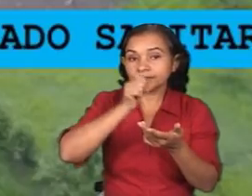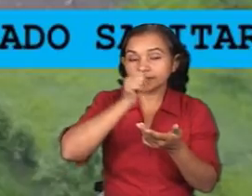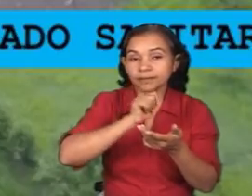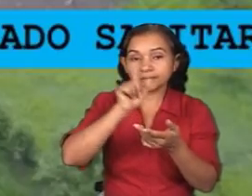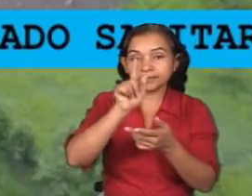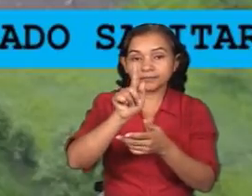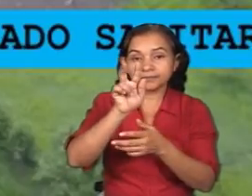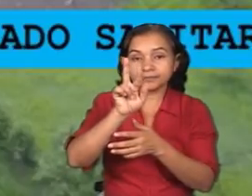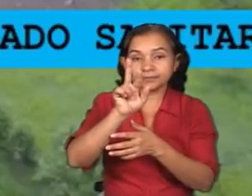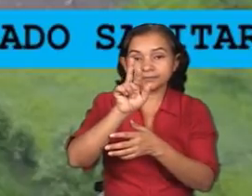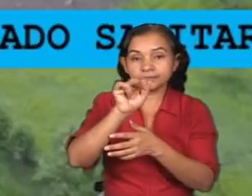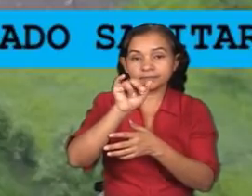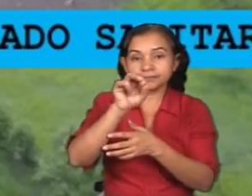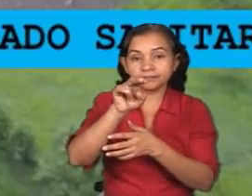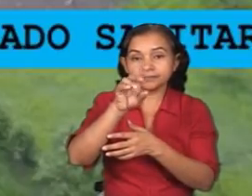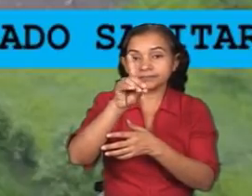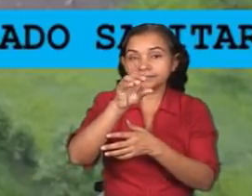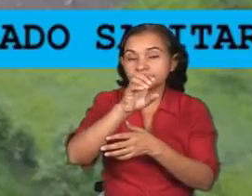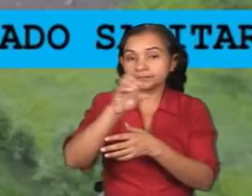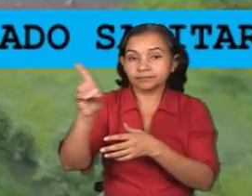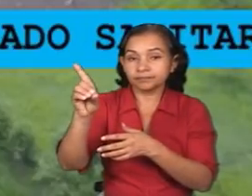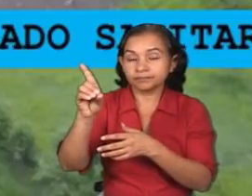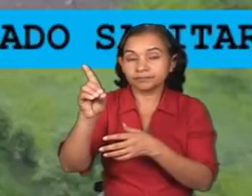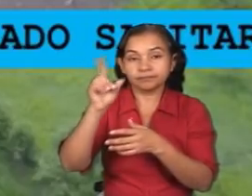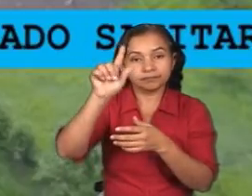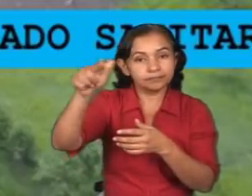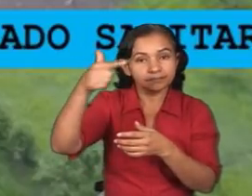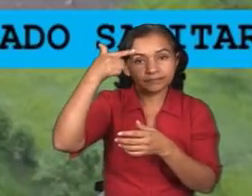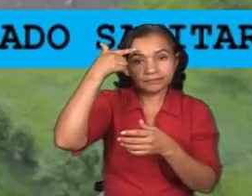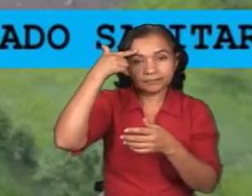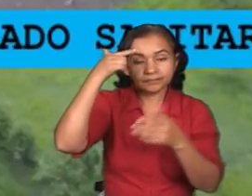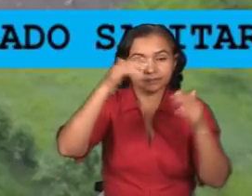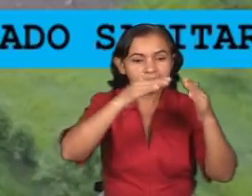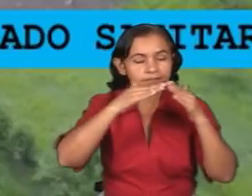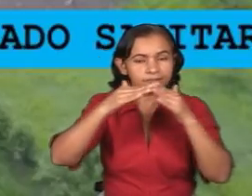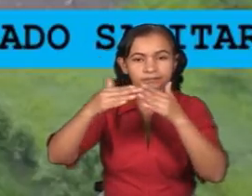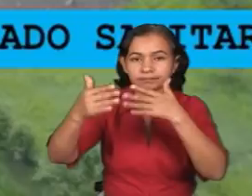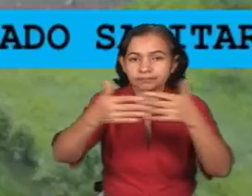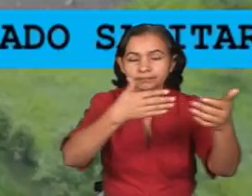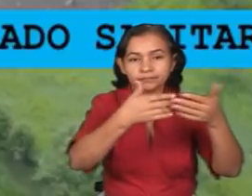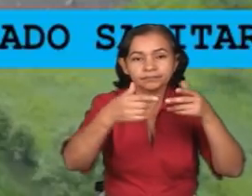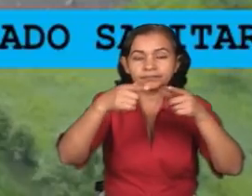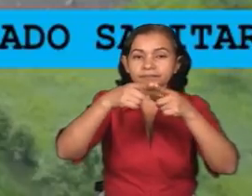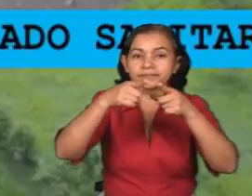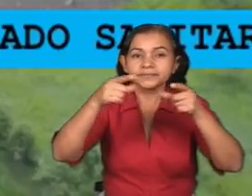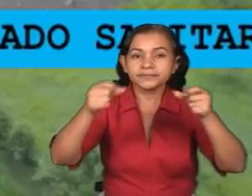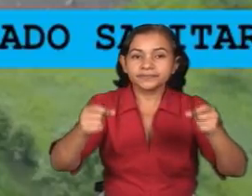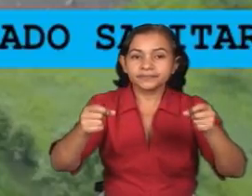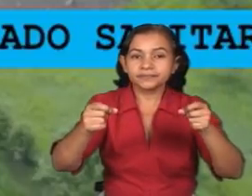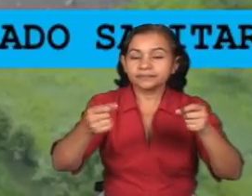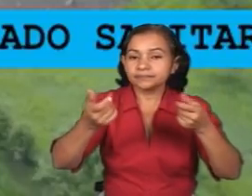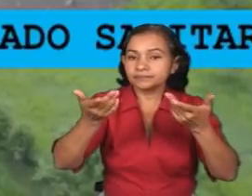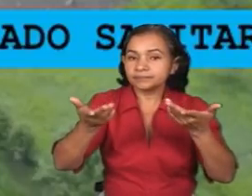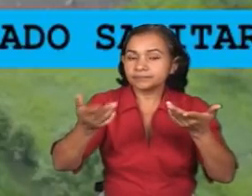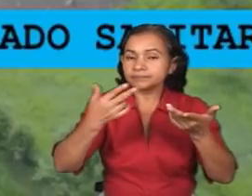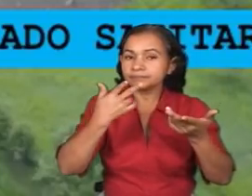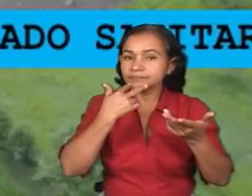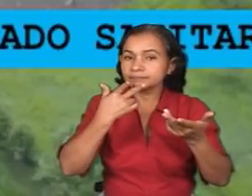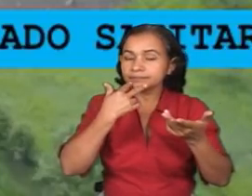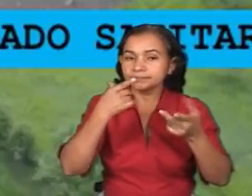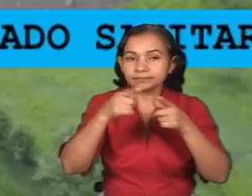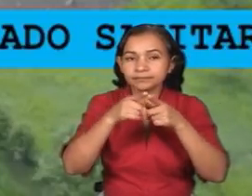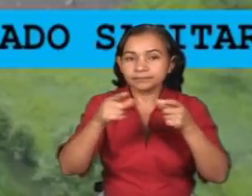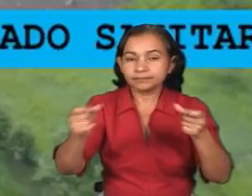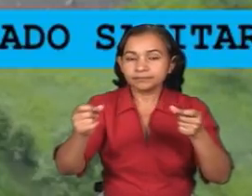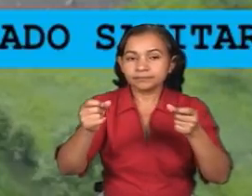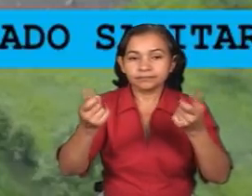Trinidad. El gobierno trabaja en todas las ciudades sin ninguna excepción. Y por ejemplo en Managua, sin la planta de tratamiento de Managua, no podríamos comprender